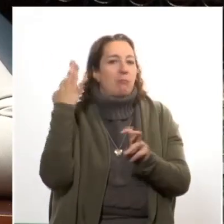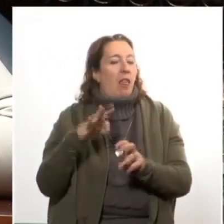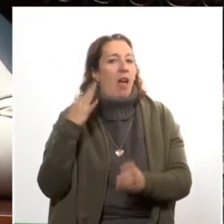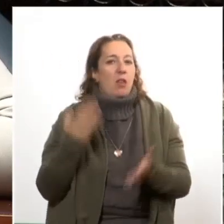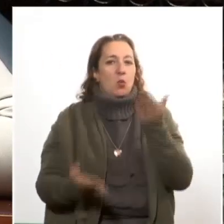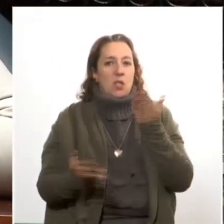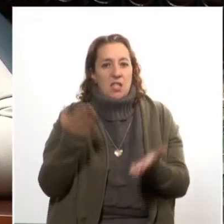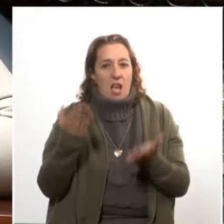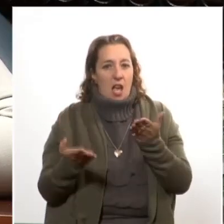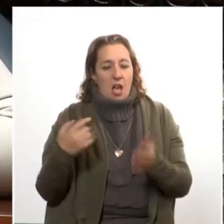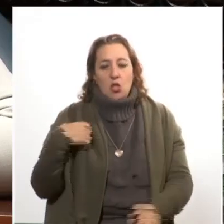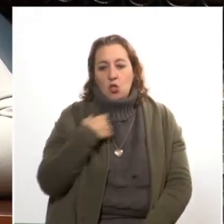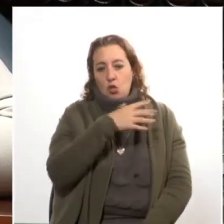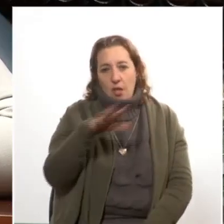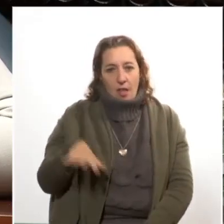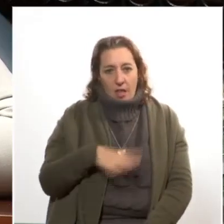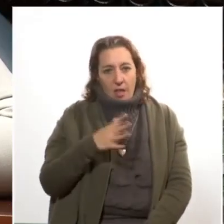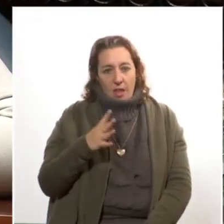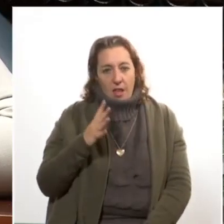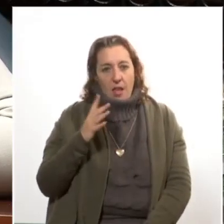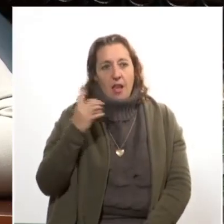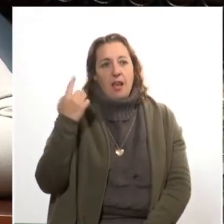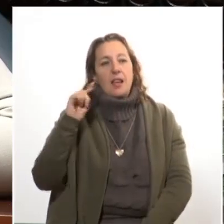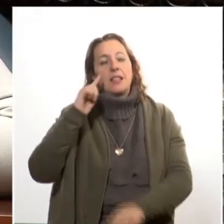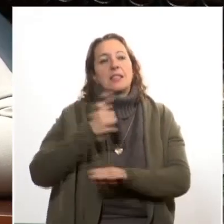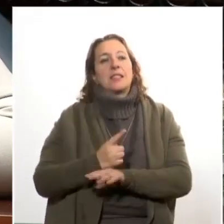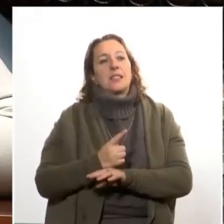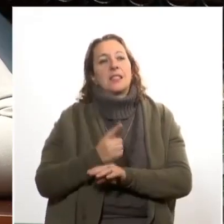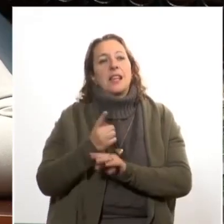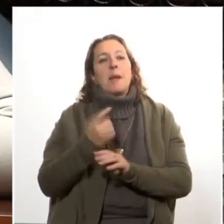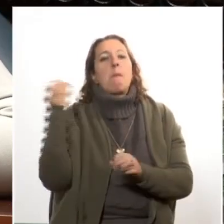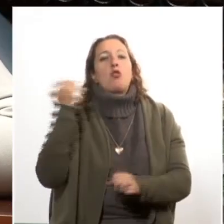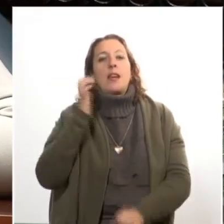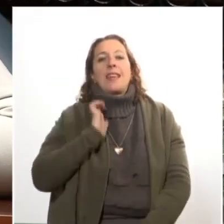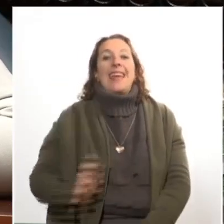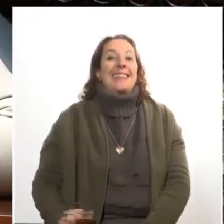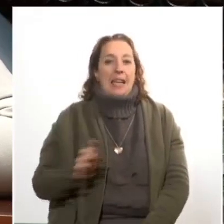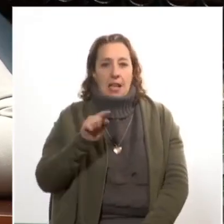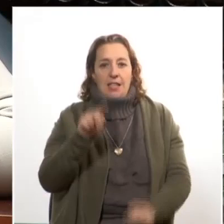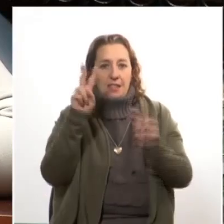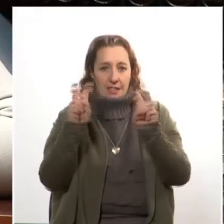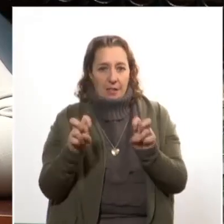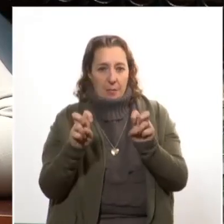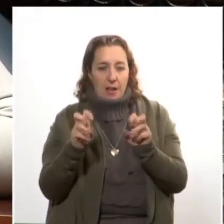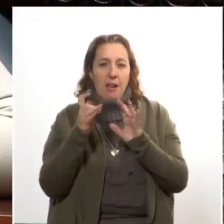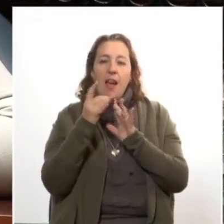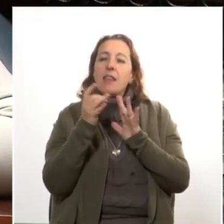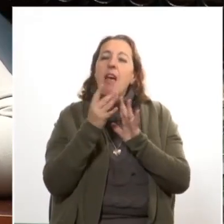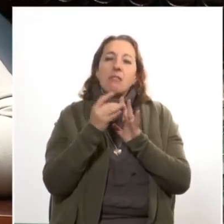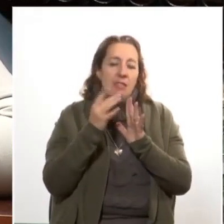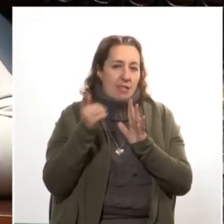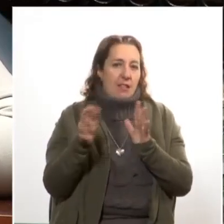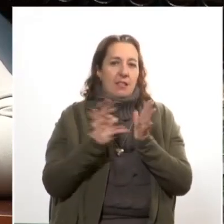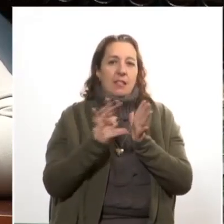justicia. La sociedad ha tomado en cuenta la importancia ética que tiene el tema, que hace a la calidad misma del